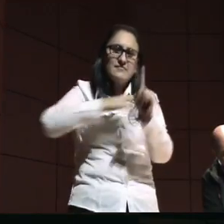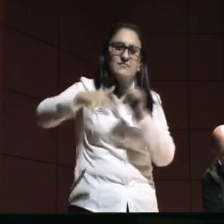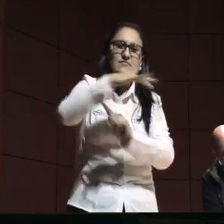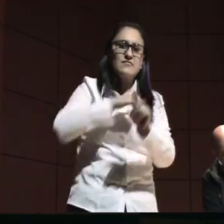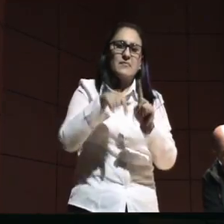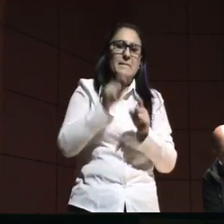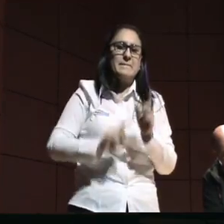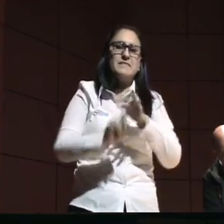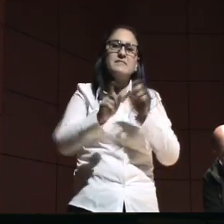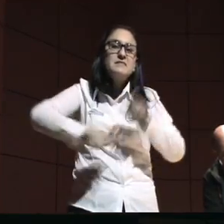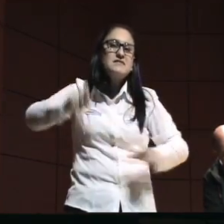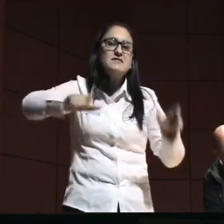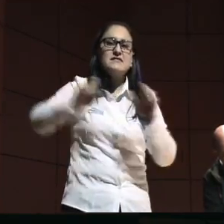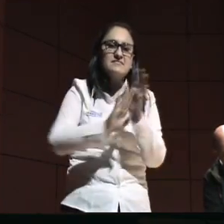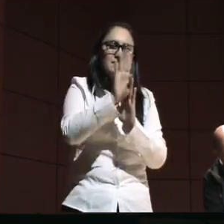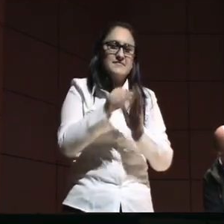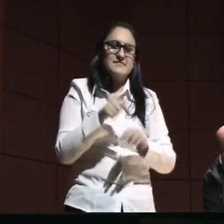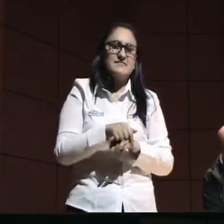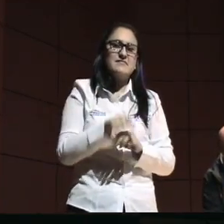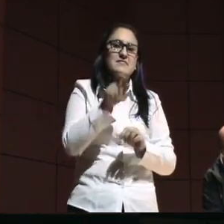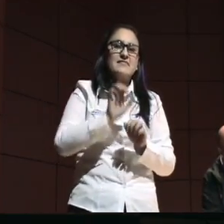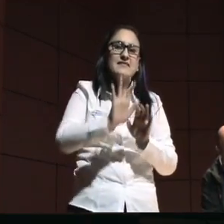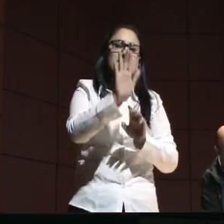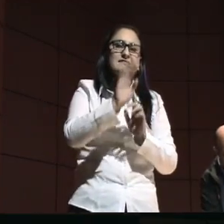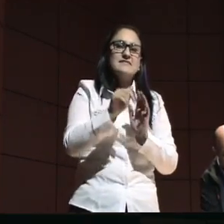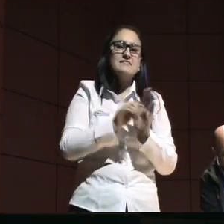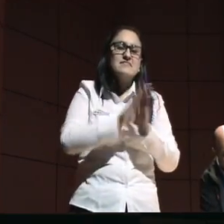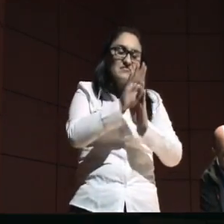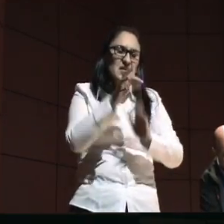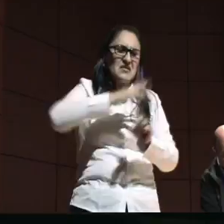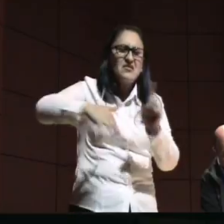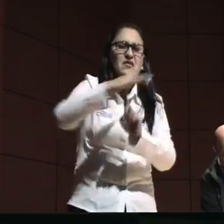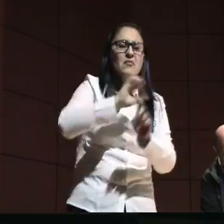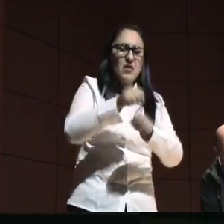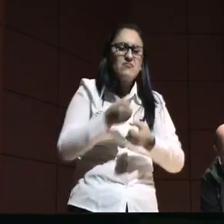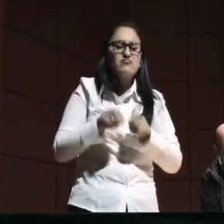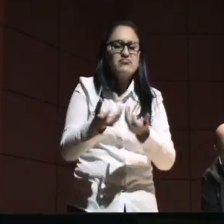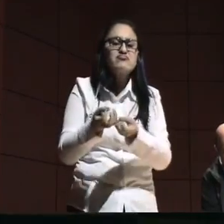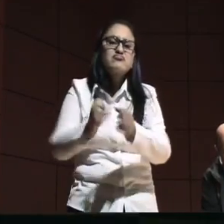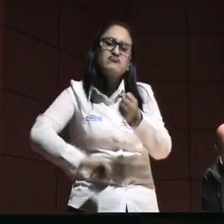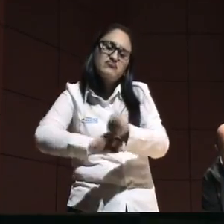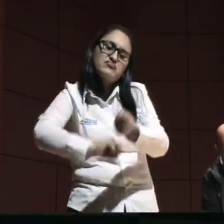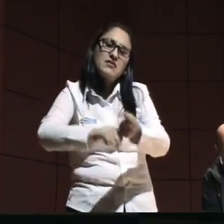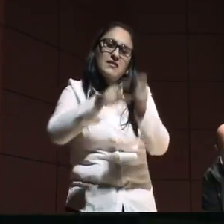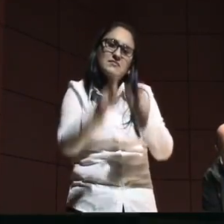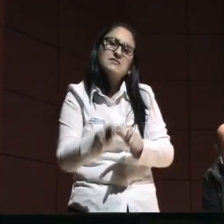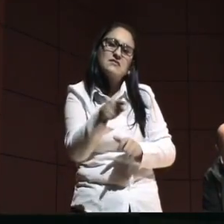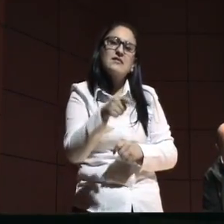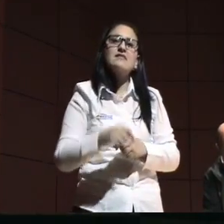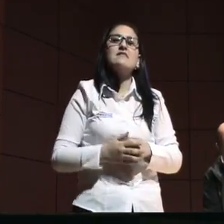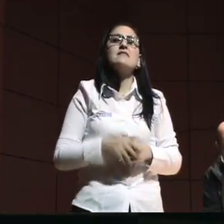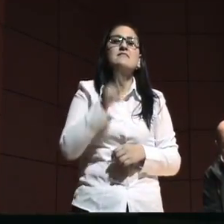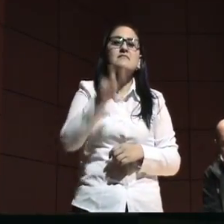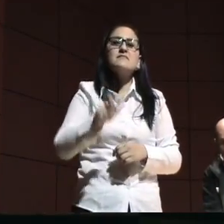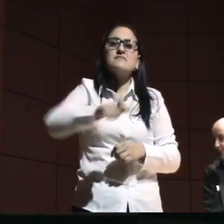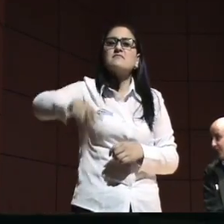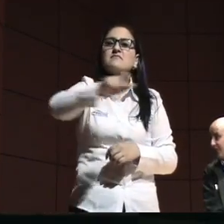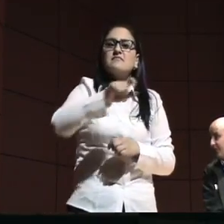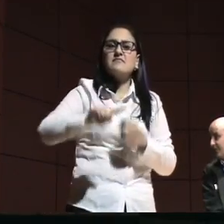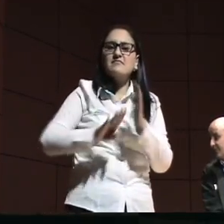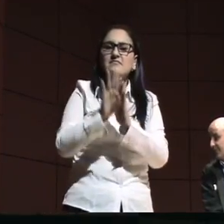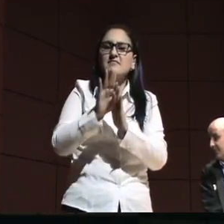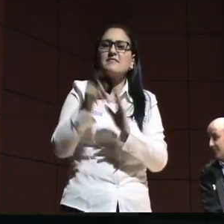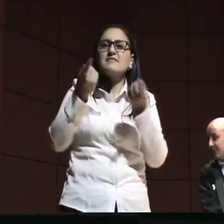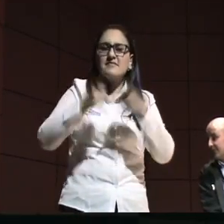De no ser así, se configuraría un entorno resistente a brindar soporte a la persona como punto de partida y para una mutua